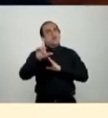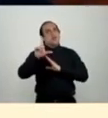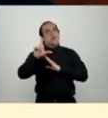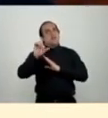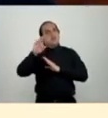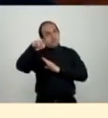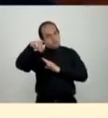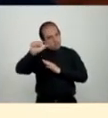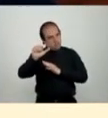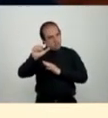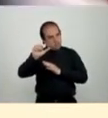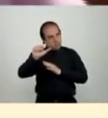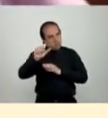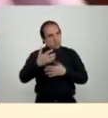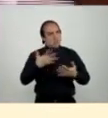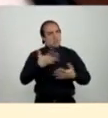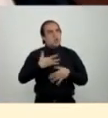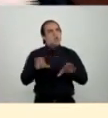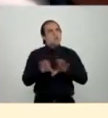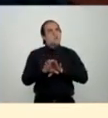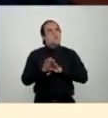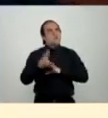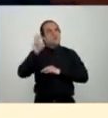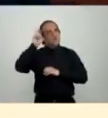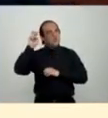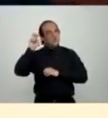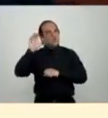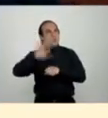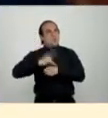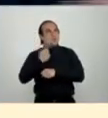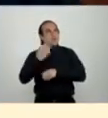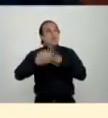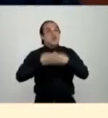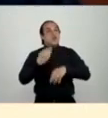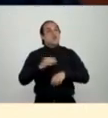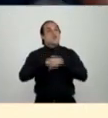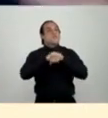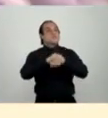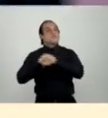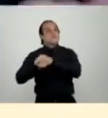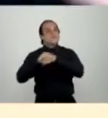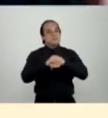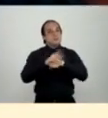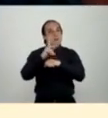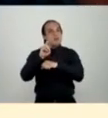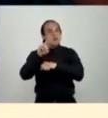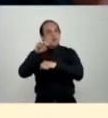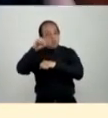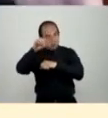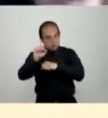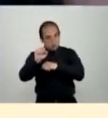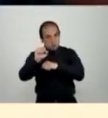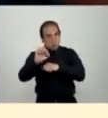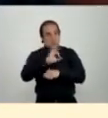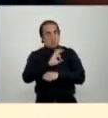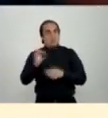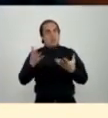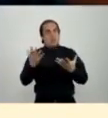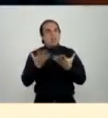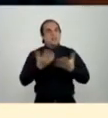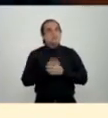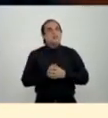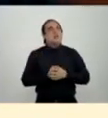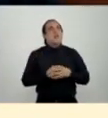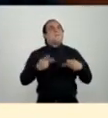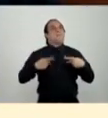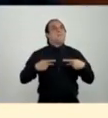sueño, porque realmente todos mis amigos eran peruanos y por eso era que yo podía de alguna manera crear un personaje